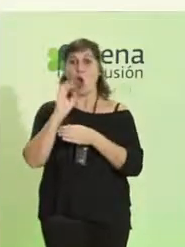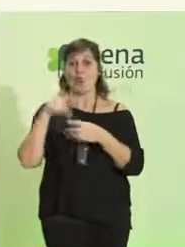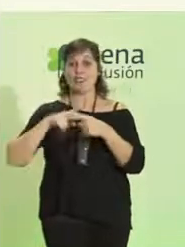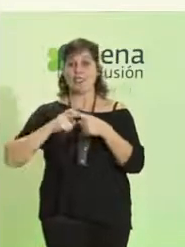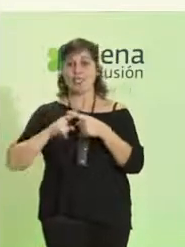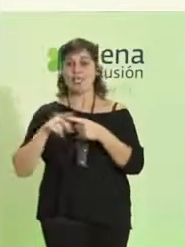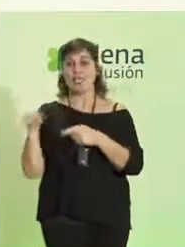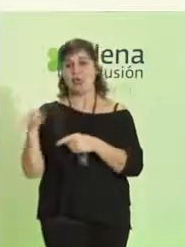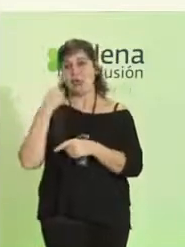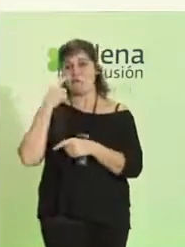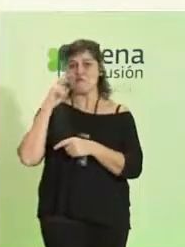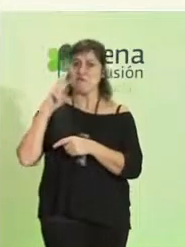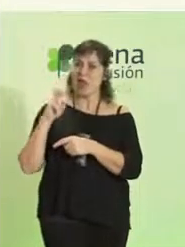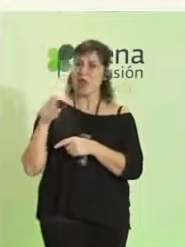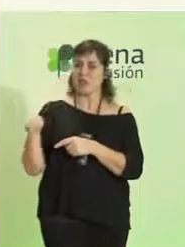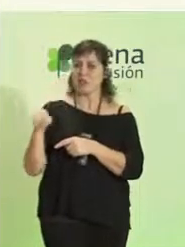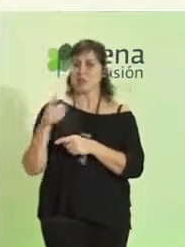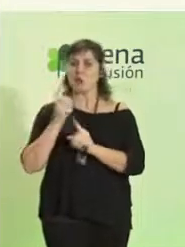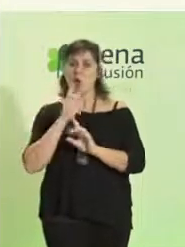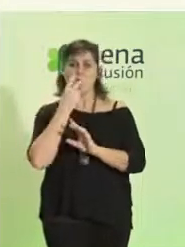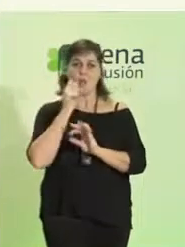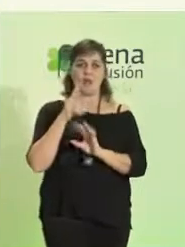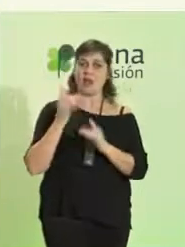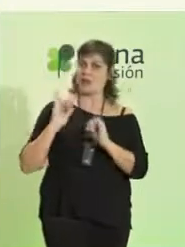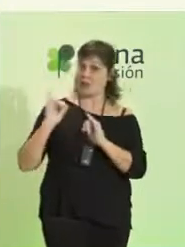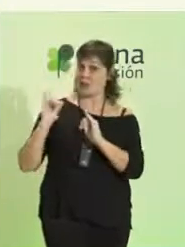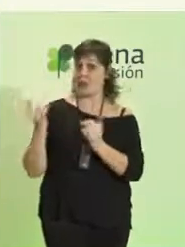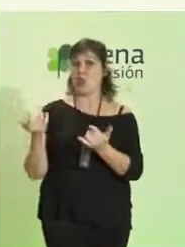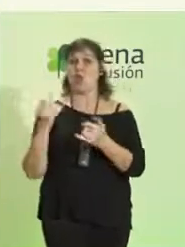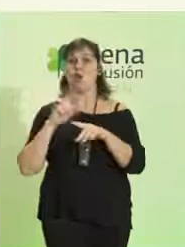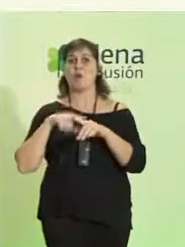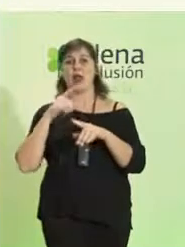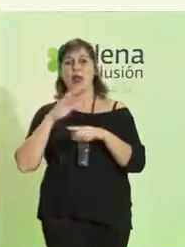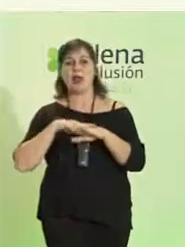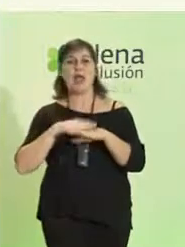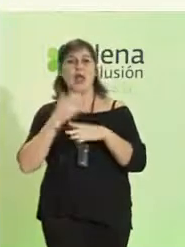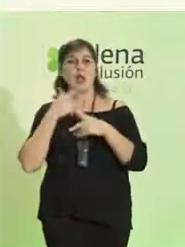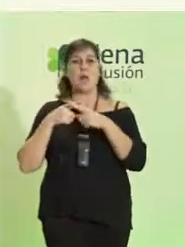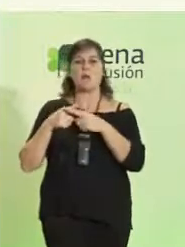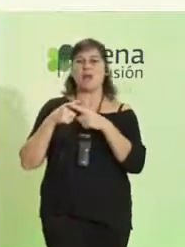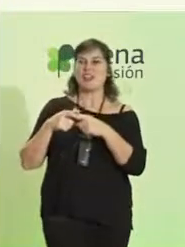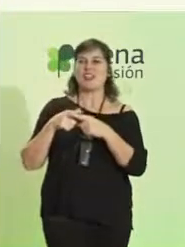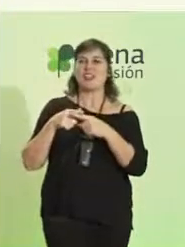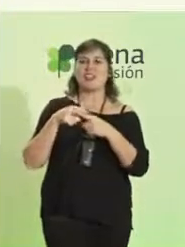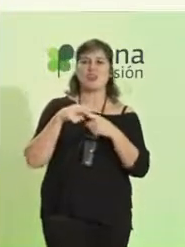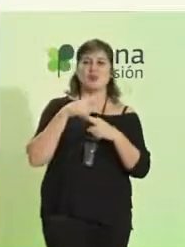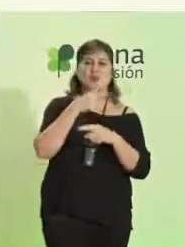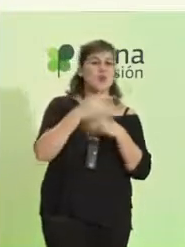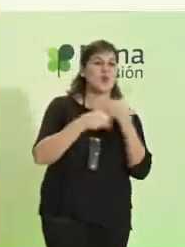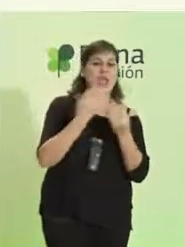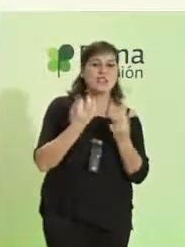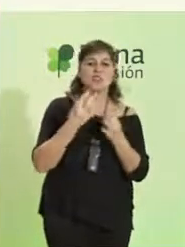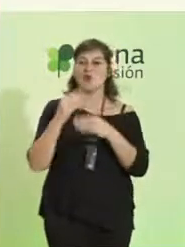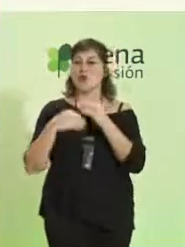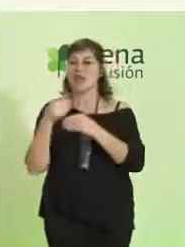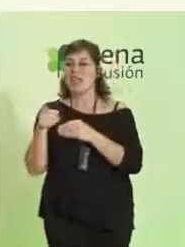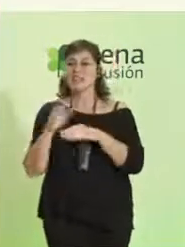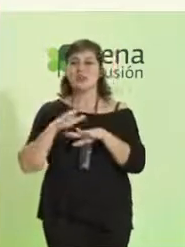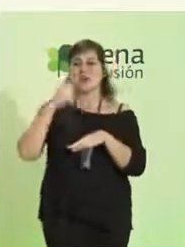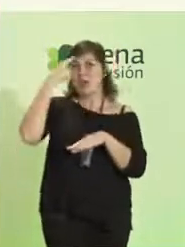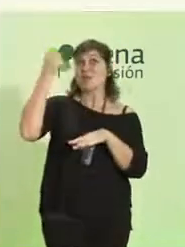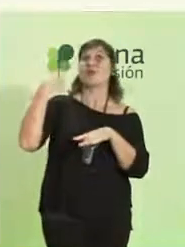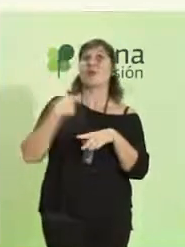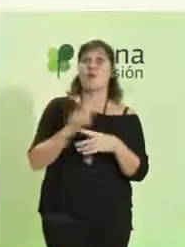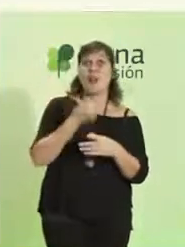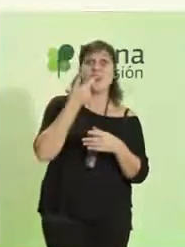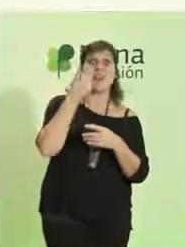pues os sirva o no, y os lo habéis pasado muy bien, por lo menos para compartir qué sonido habéis hecho, por qué os lo habéis hecho, qué os recuerda, qué no os recuerda, a quién os